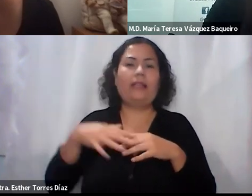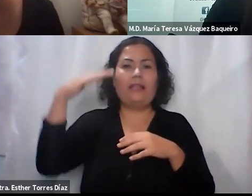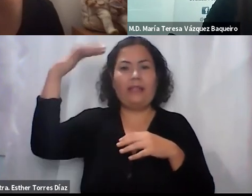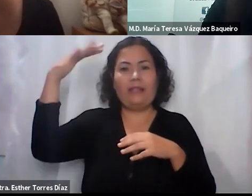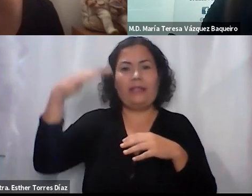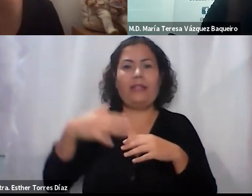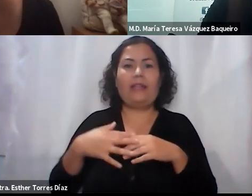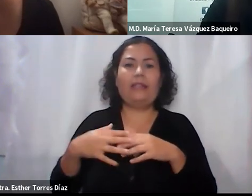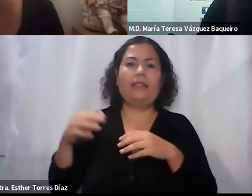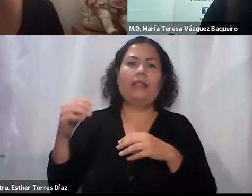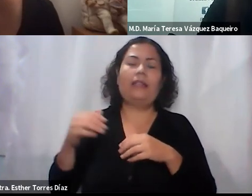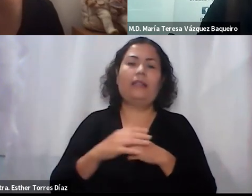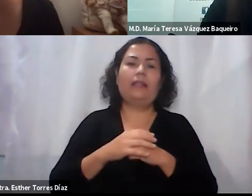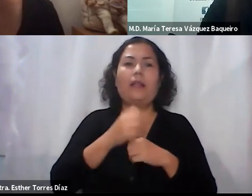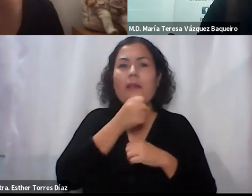es el comentario